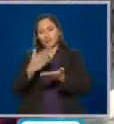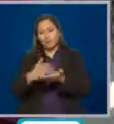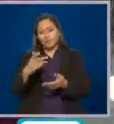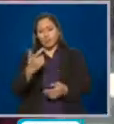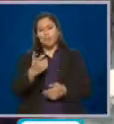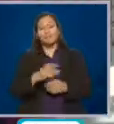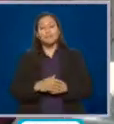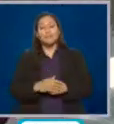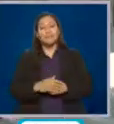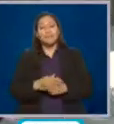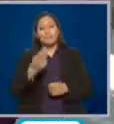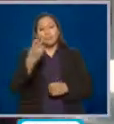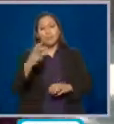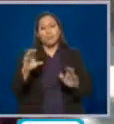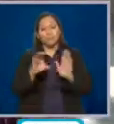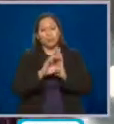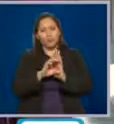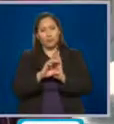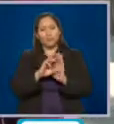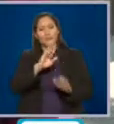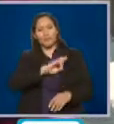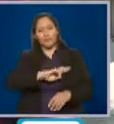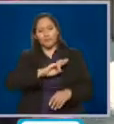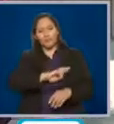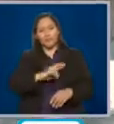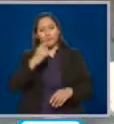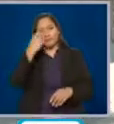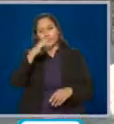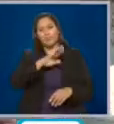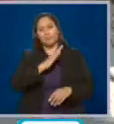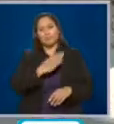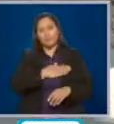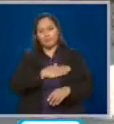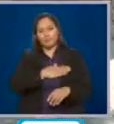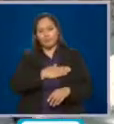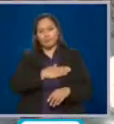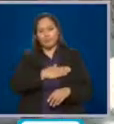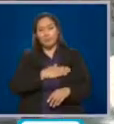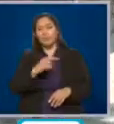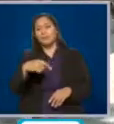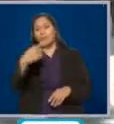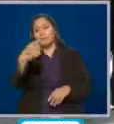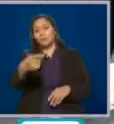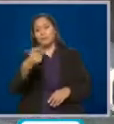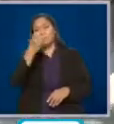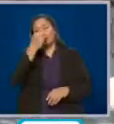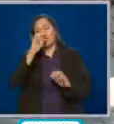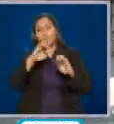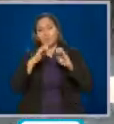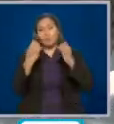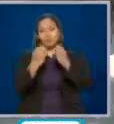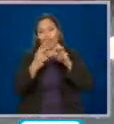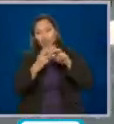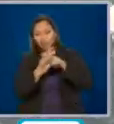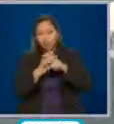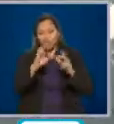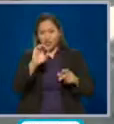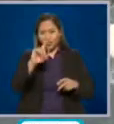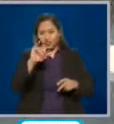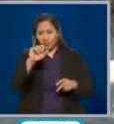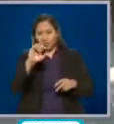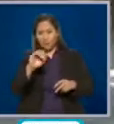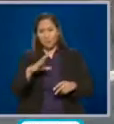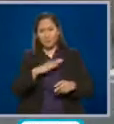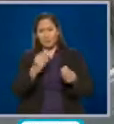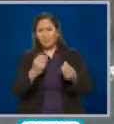puros cuartitos que se les rentaba a los Ya. españoles. Y luego allá tiene cerca la Arena Coliseo. Pues, ¿Qué de boxeadores ha de